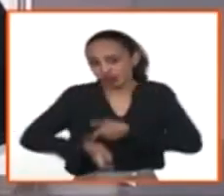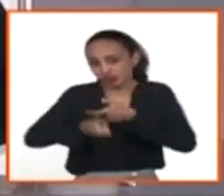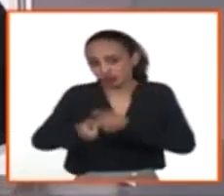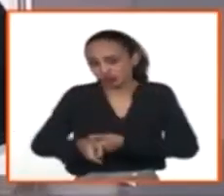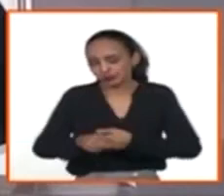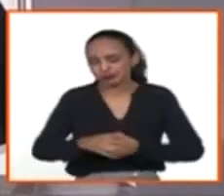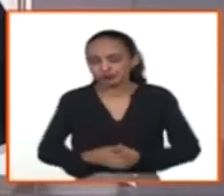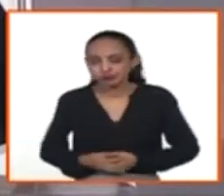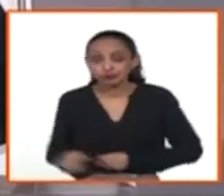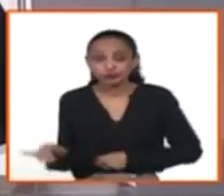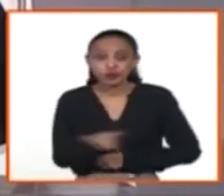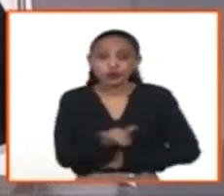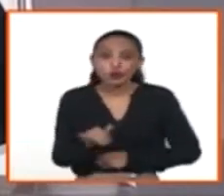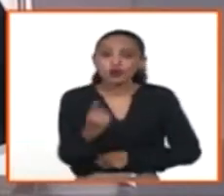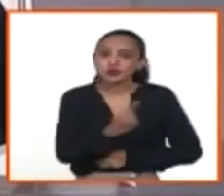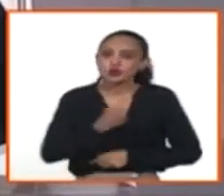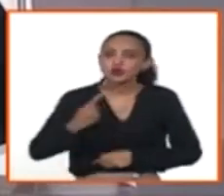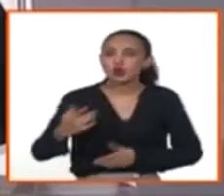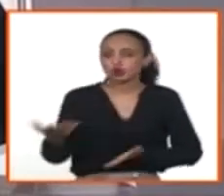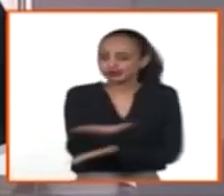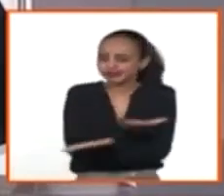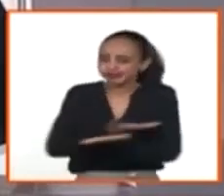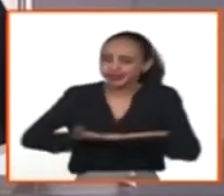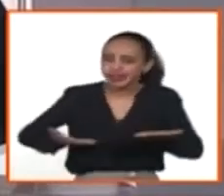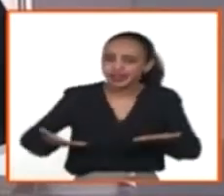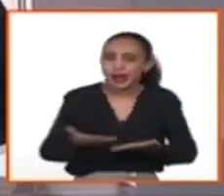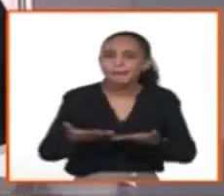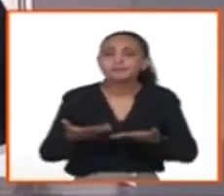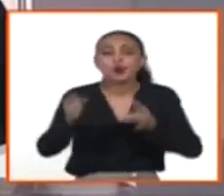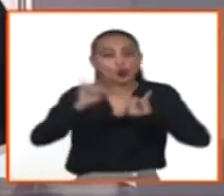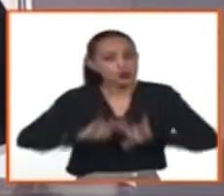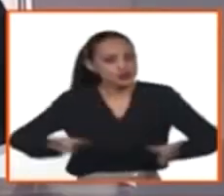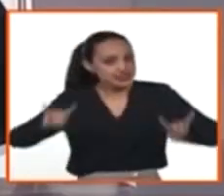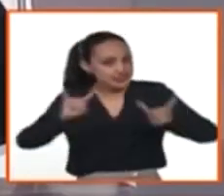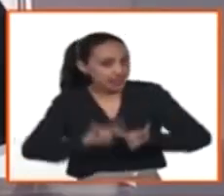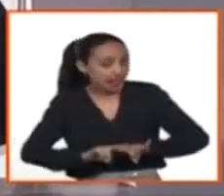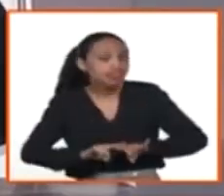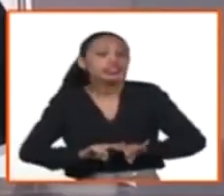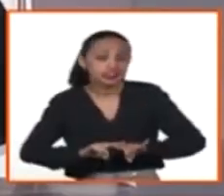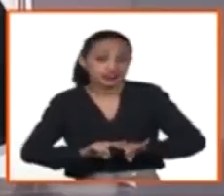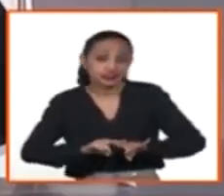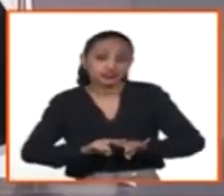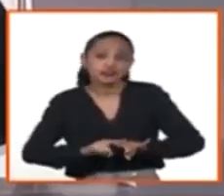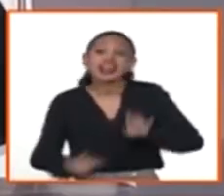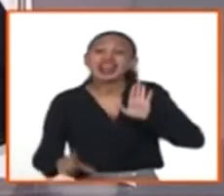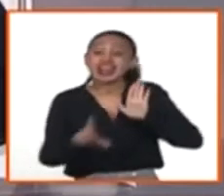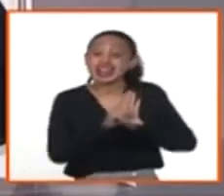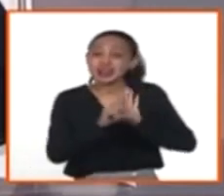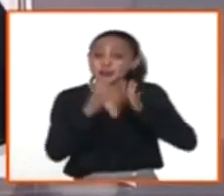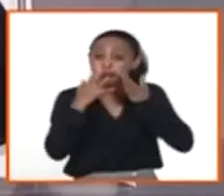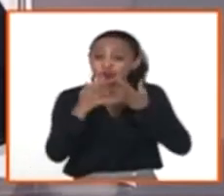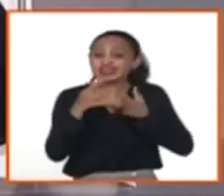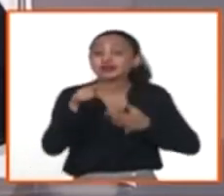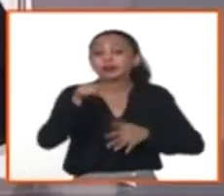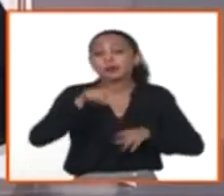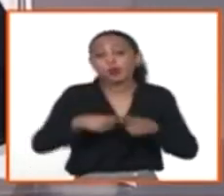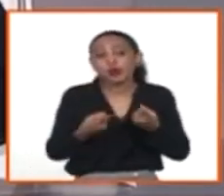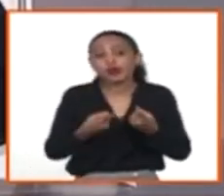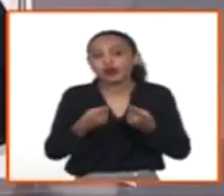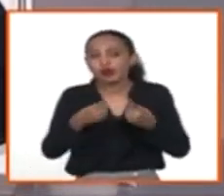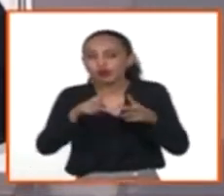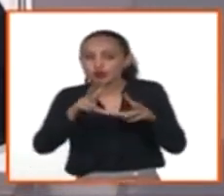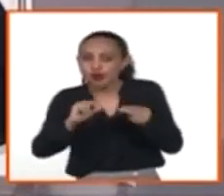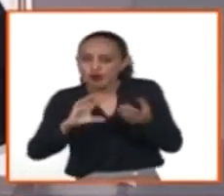intercambios con las instituciones académicas, las universidades, la ley también tiene una carga fuerte en promover enfoques modernos, sobre